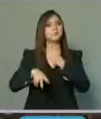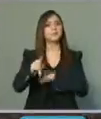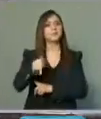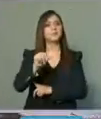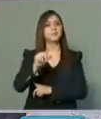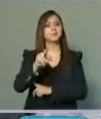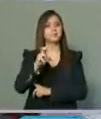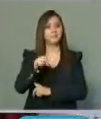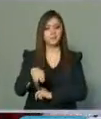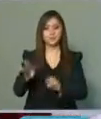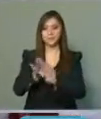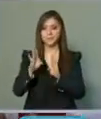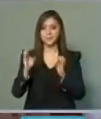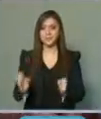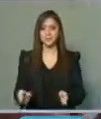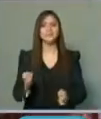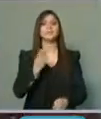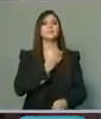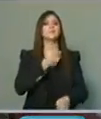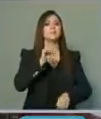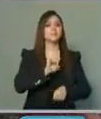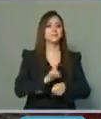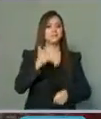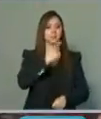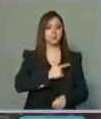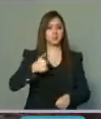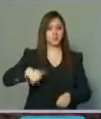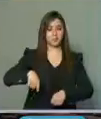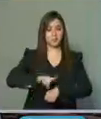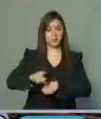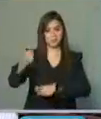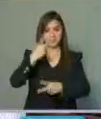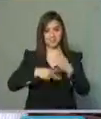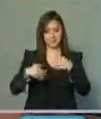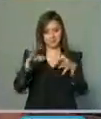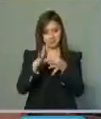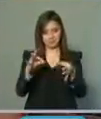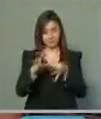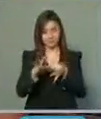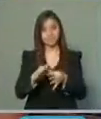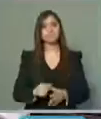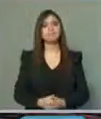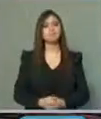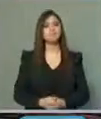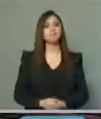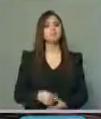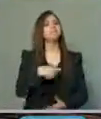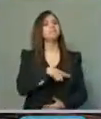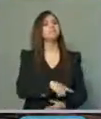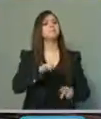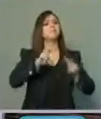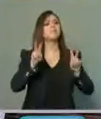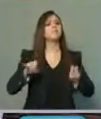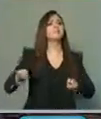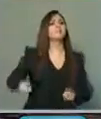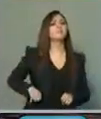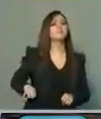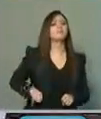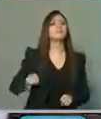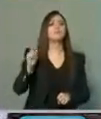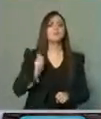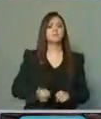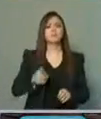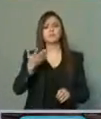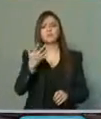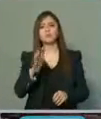mucho Bienvenida. Muy buenos días, Mucho bienvenida. gusto estar aquí. Y fíjate que justo quería comentar contigo ese tema porque resulta que alrededor de 340,000